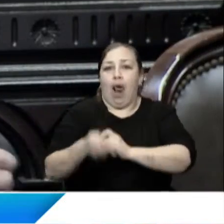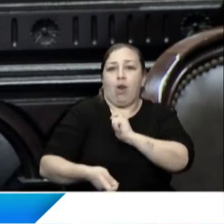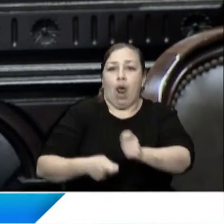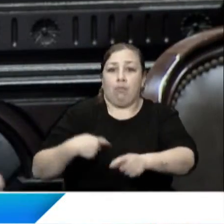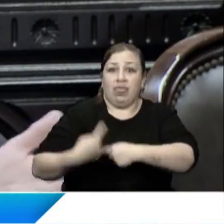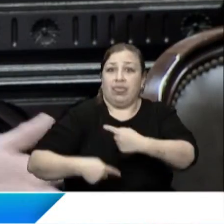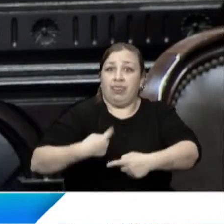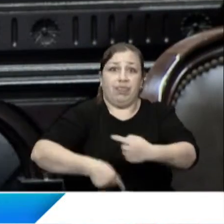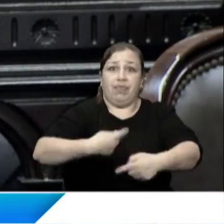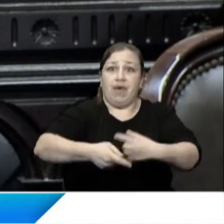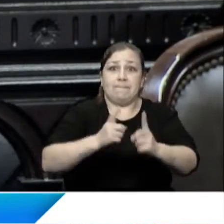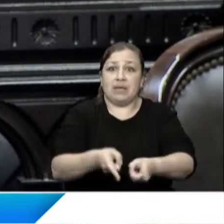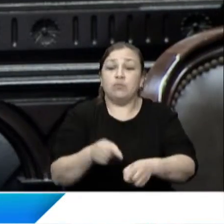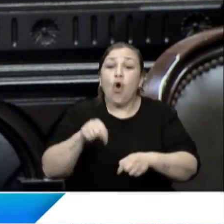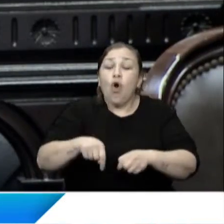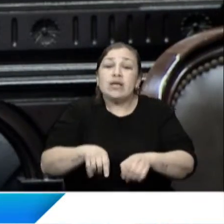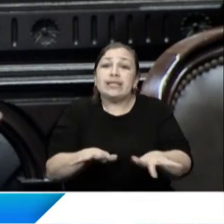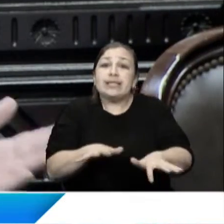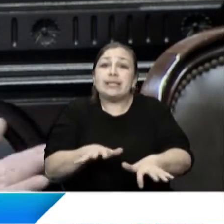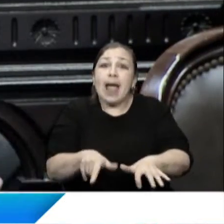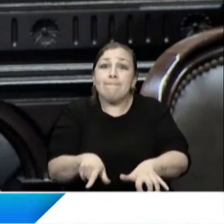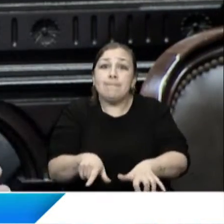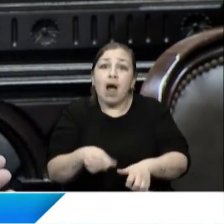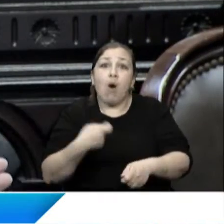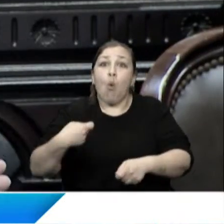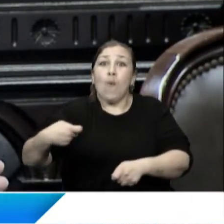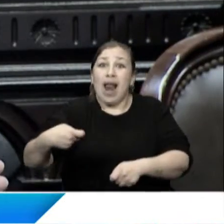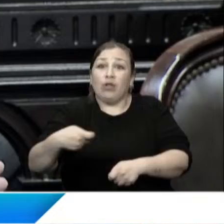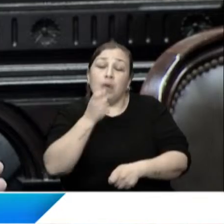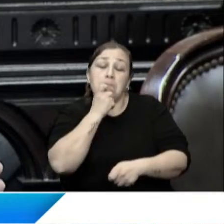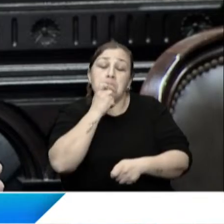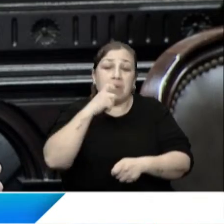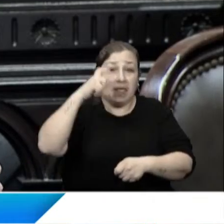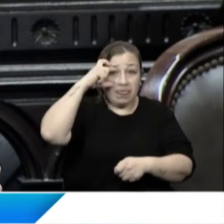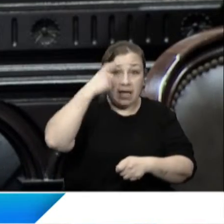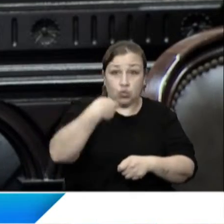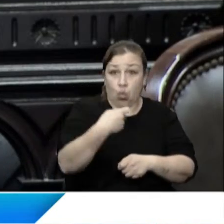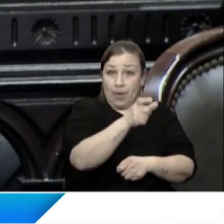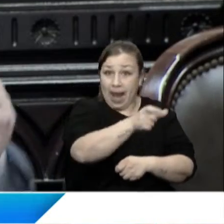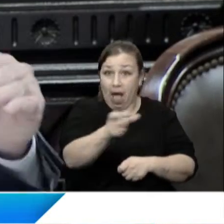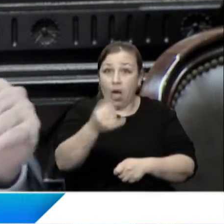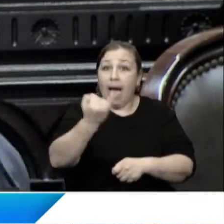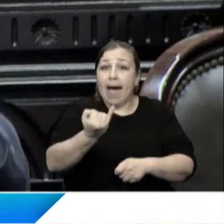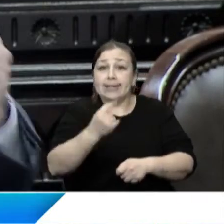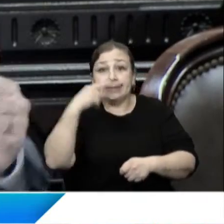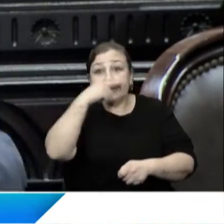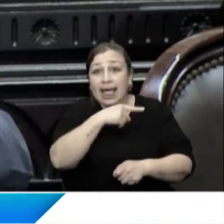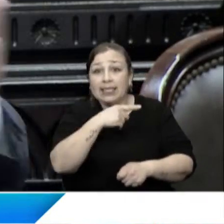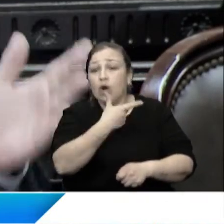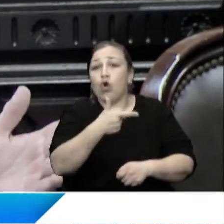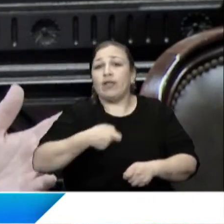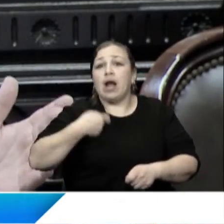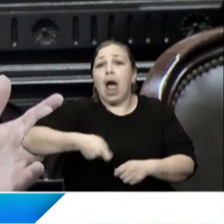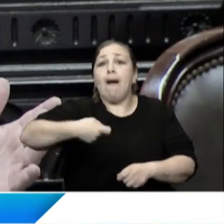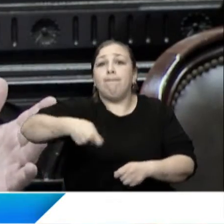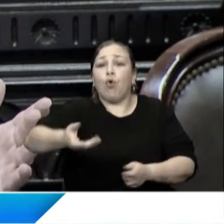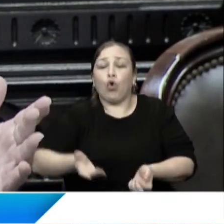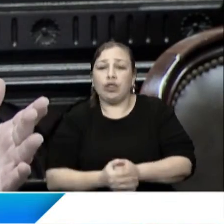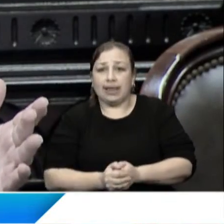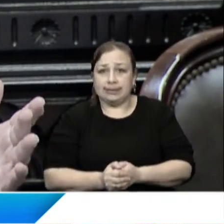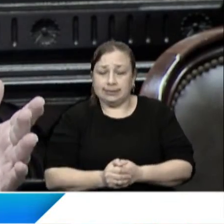sistema jubilatorio donde cada 10 jubilados hay 7 que no aportaron. ¿Qué sistema jubilatorio soporta esta? Ninguno.